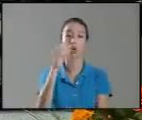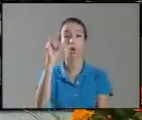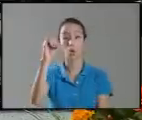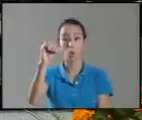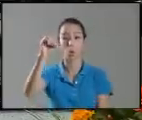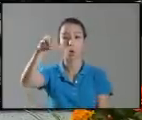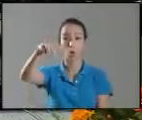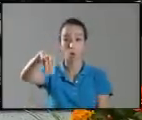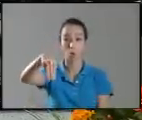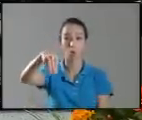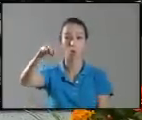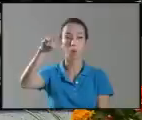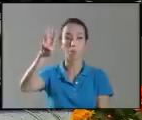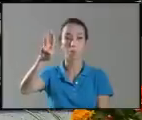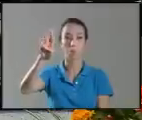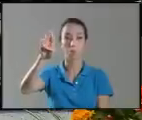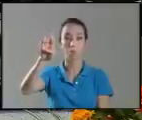otros, ¿ah?